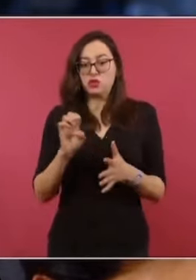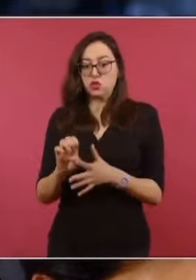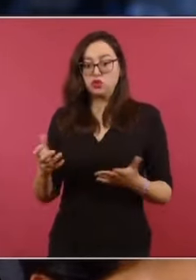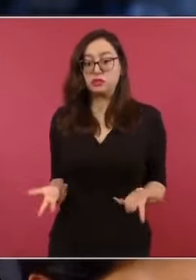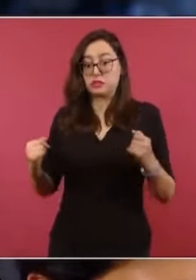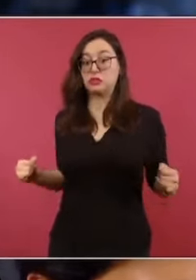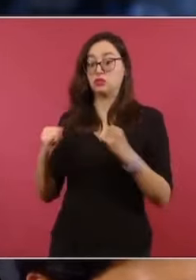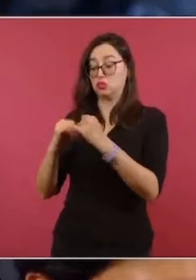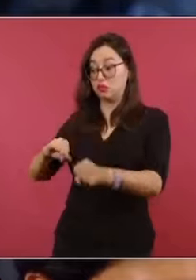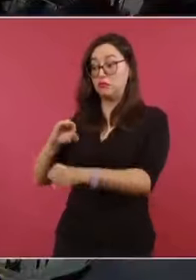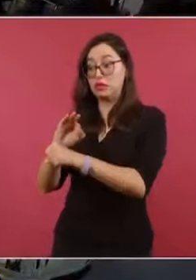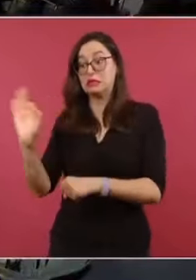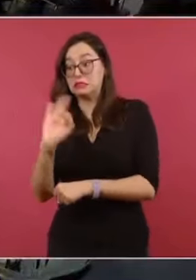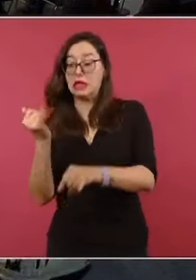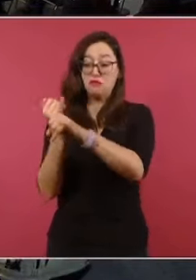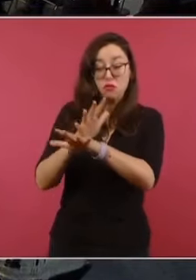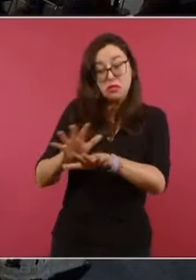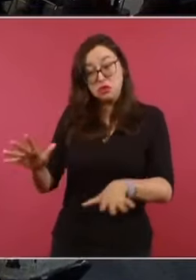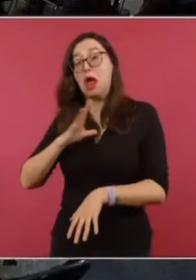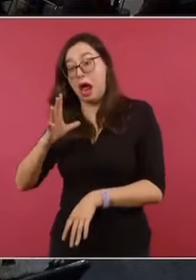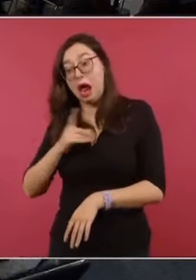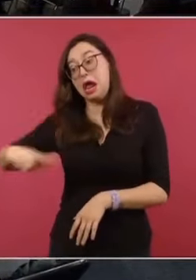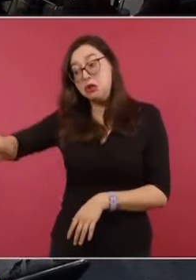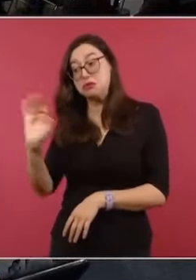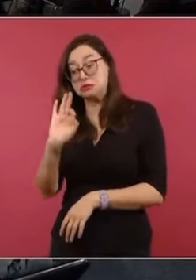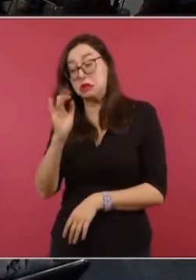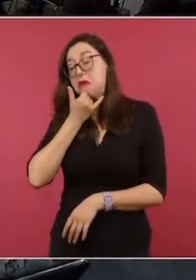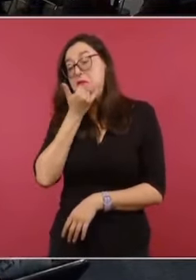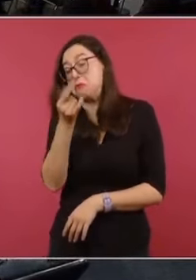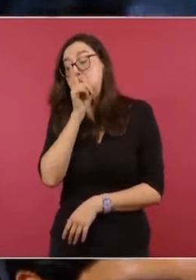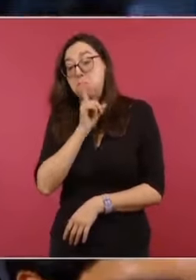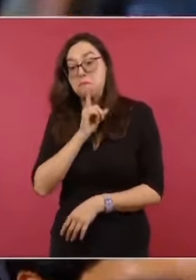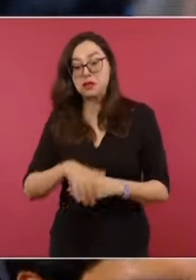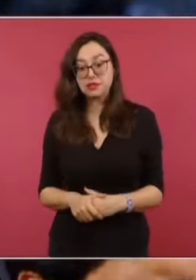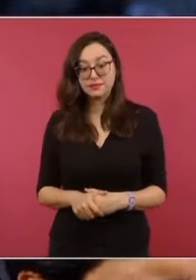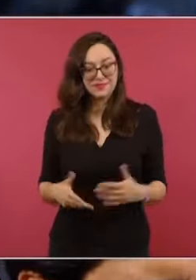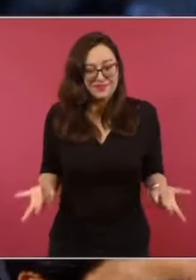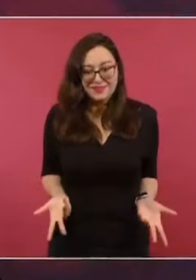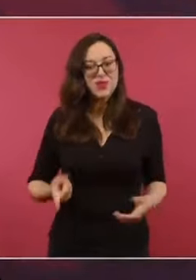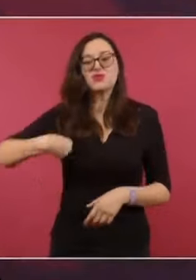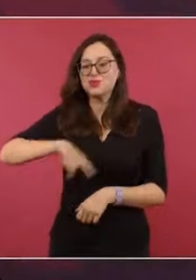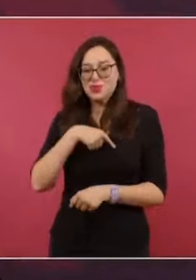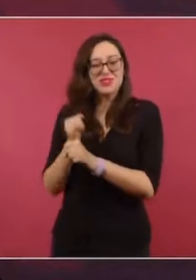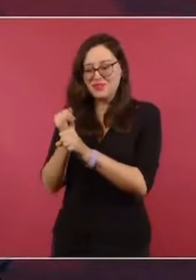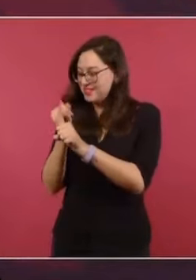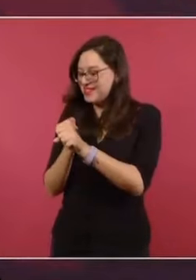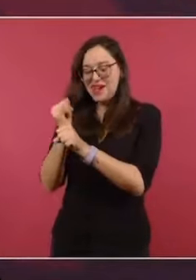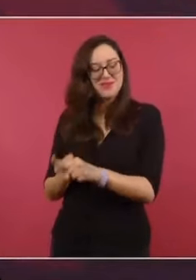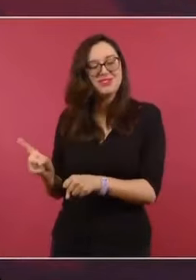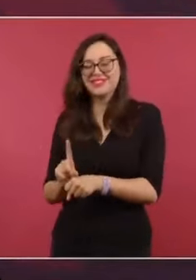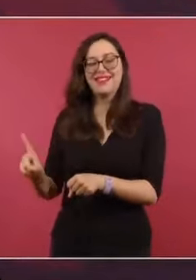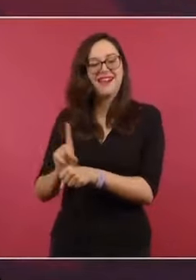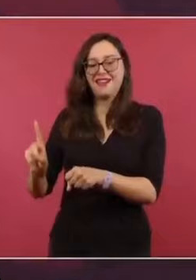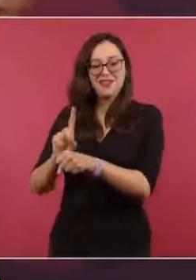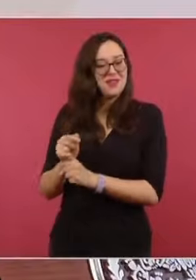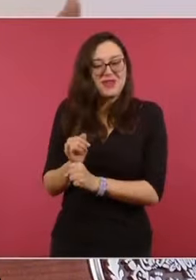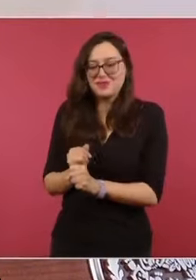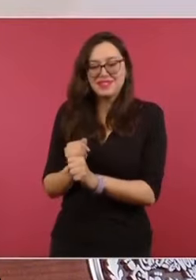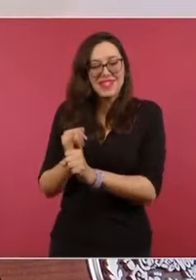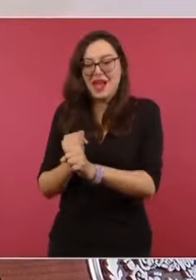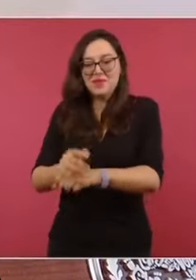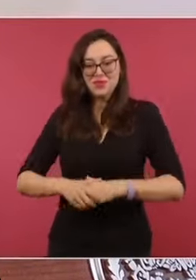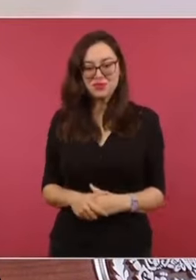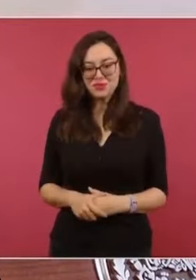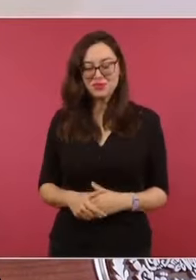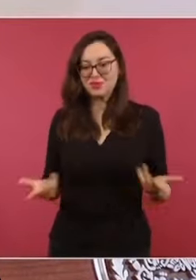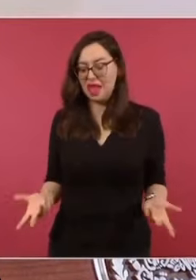defender a la institución a pesar de que pudiera, no se sepa si realmente están diciendo la verdad? ¿No se va a investigar si la Sedena miente al decir que ya se ha hecho todo? investigando. ¿Incluso la Sedena? Se está investigando, claro, a todos. Si no,